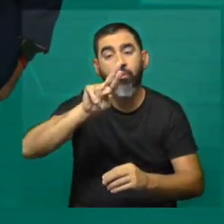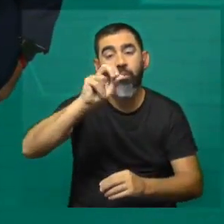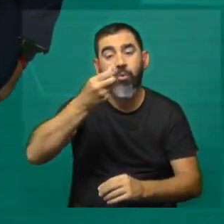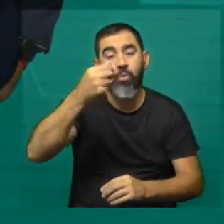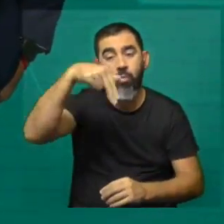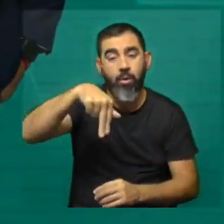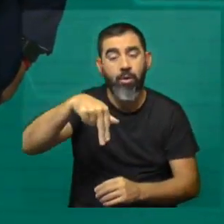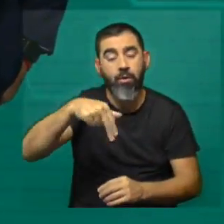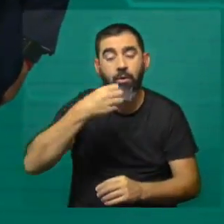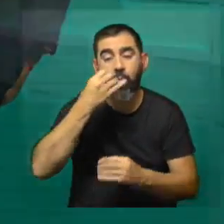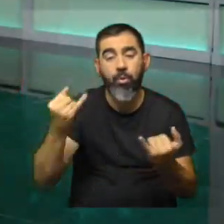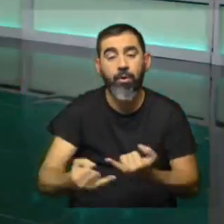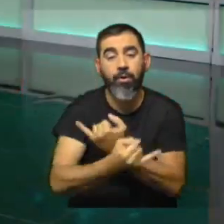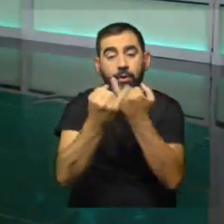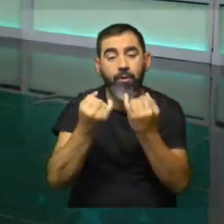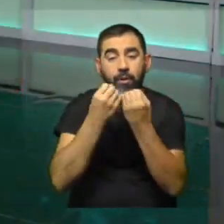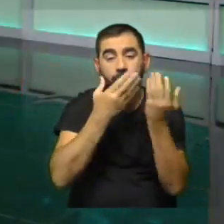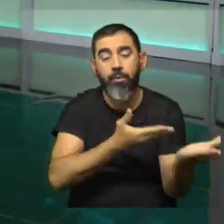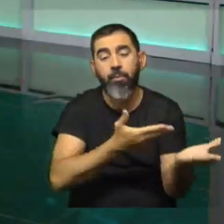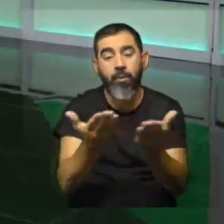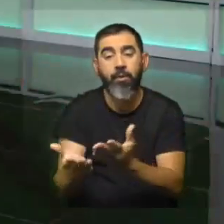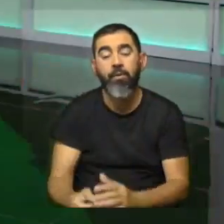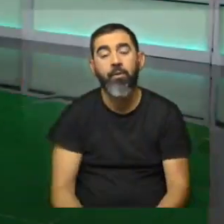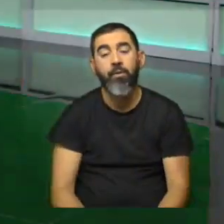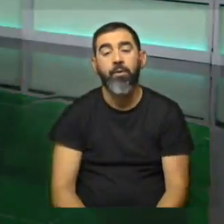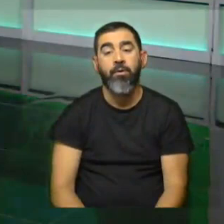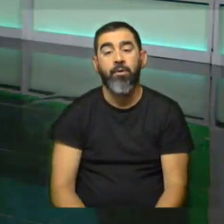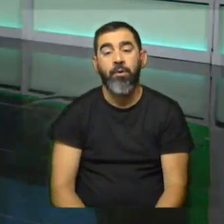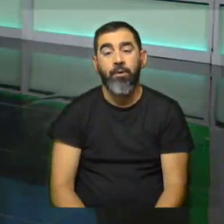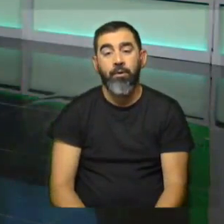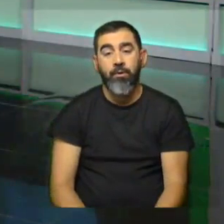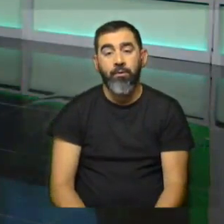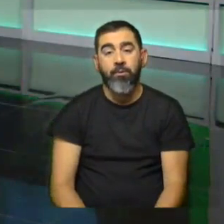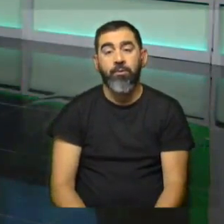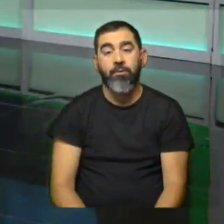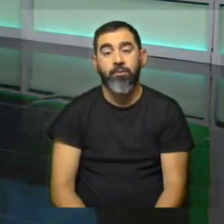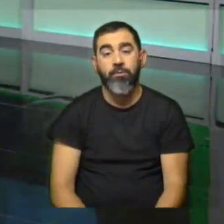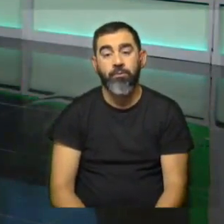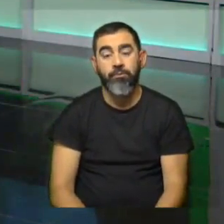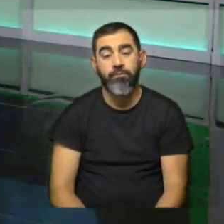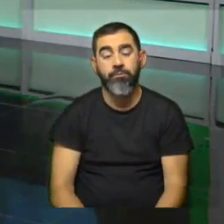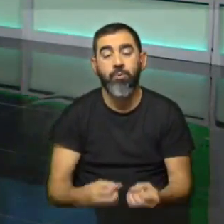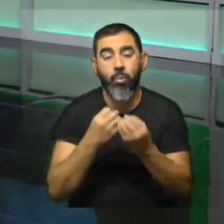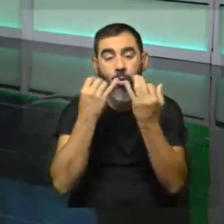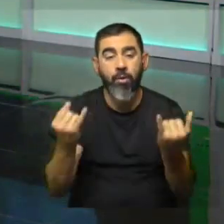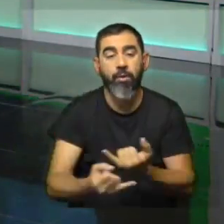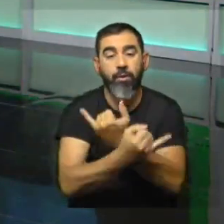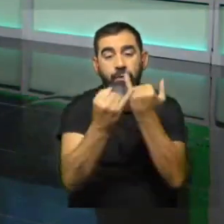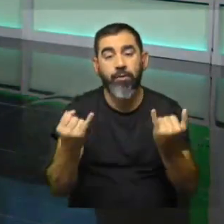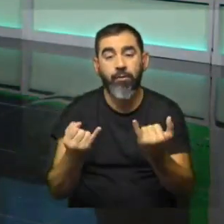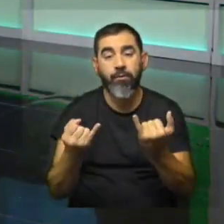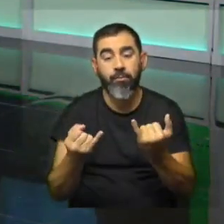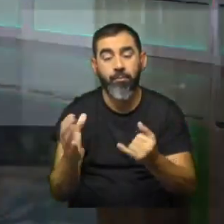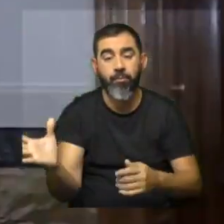Pablo, muy buenos días, bienvenido a MB Noticias. Pilar, José María, buen día para ustedes. Desde luego